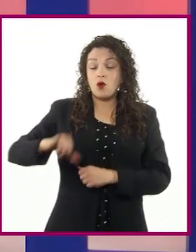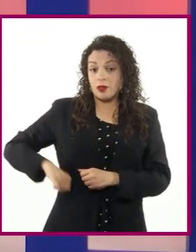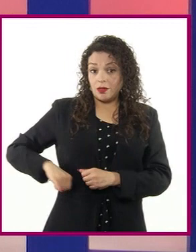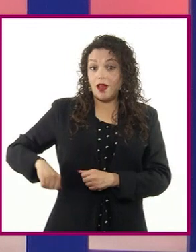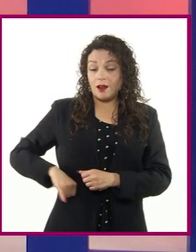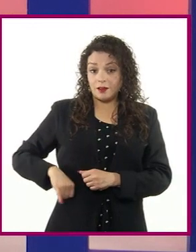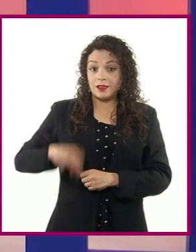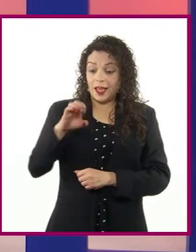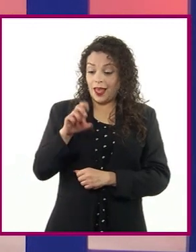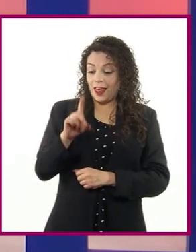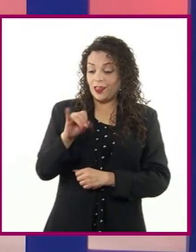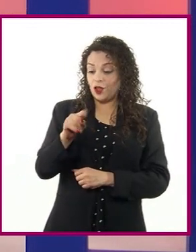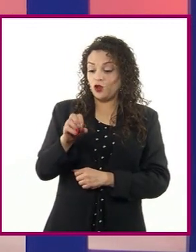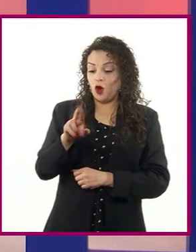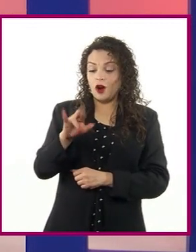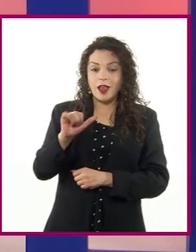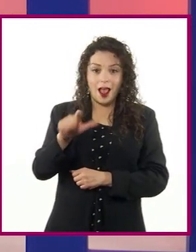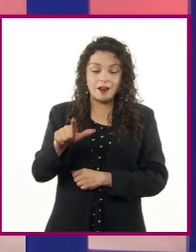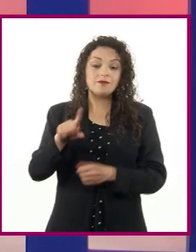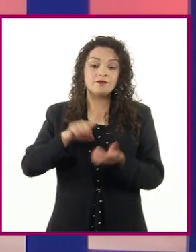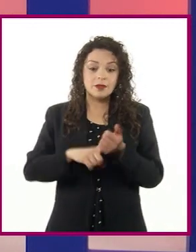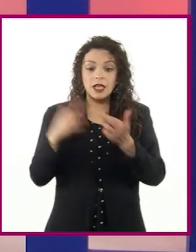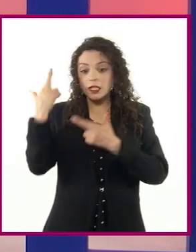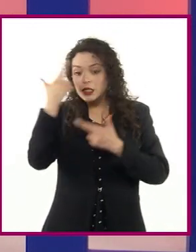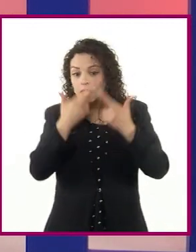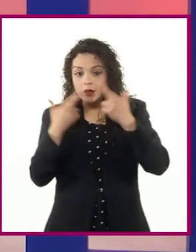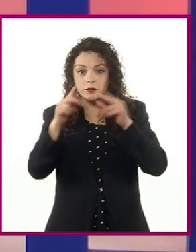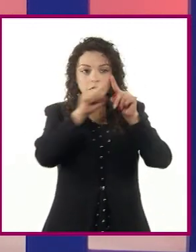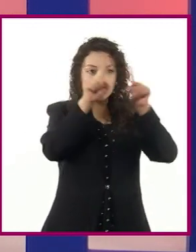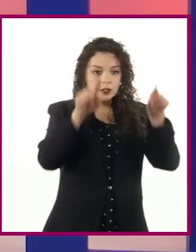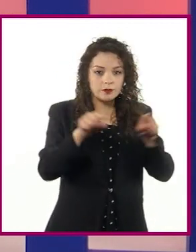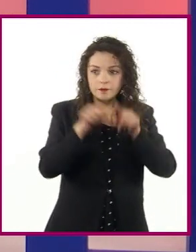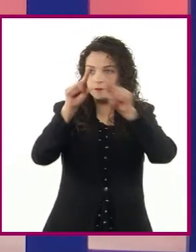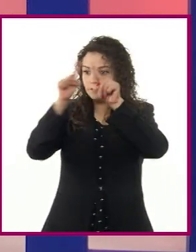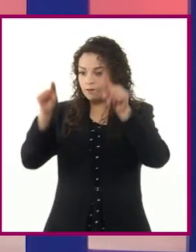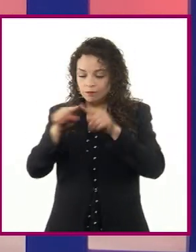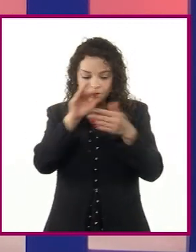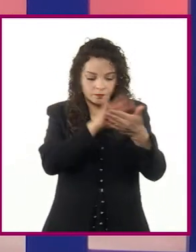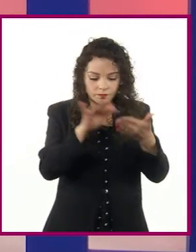alguna manera ya hablamos de la revisión de textos y de viñetas. Sin embargo, la